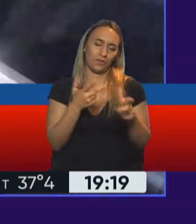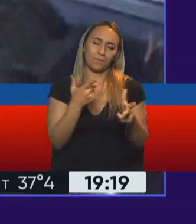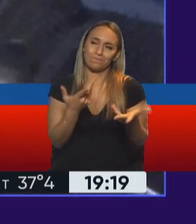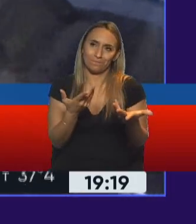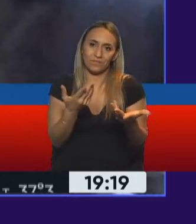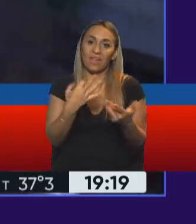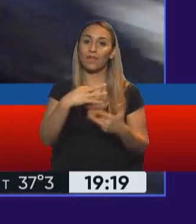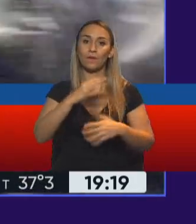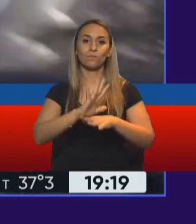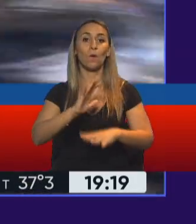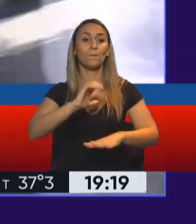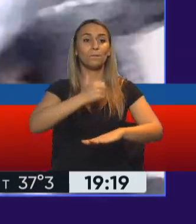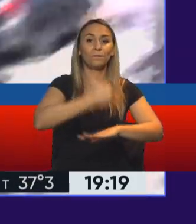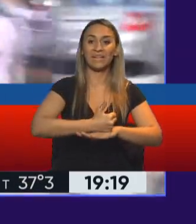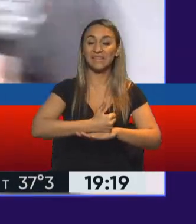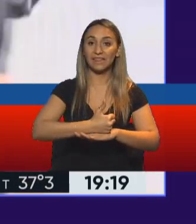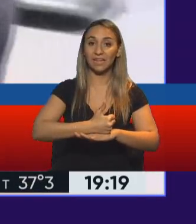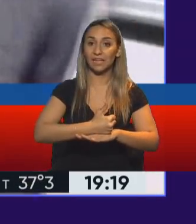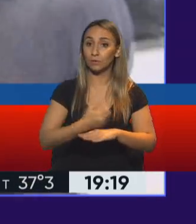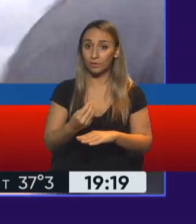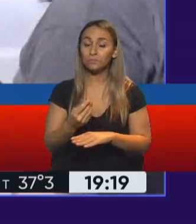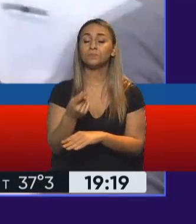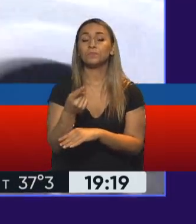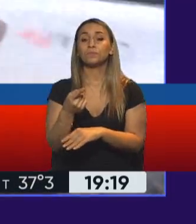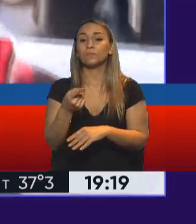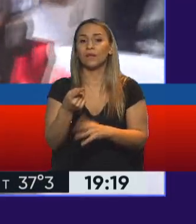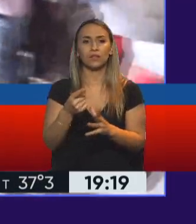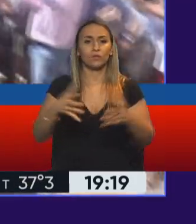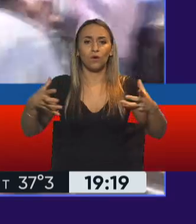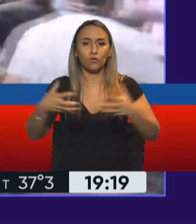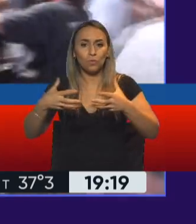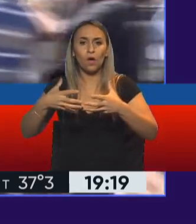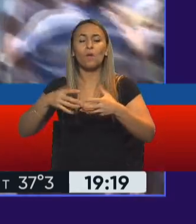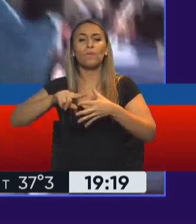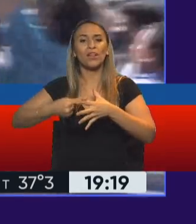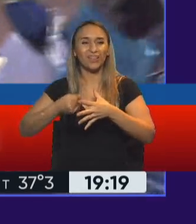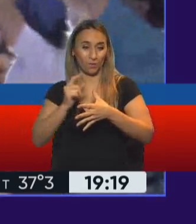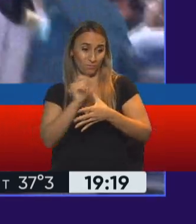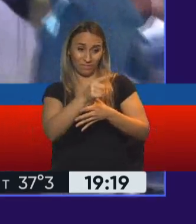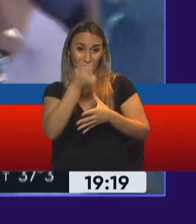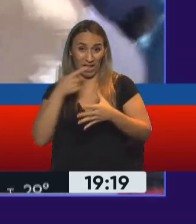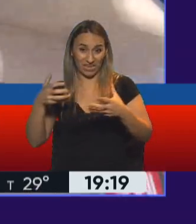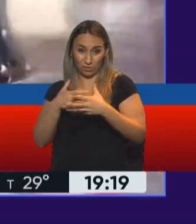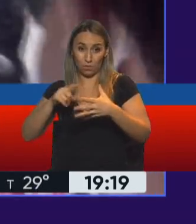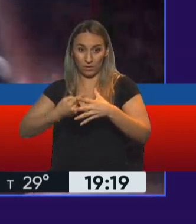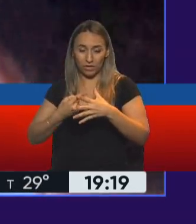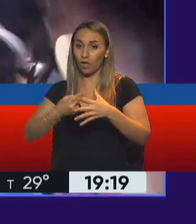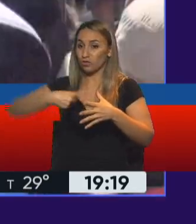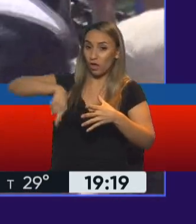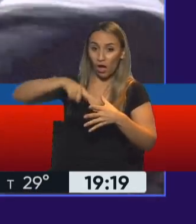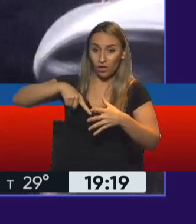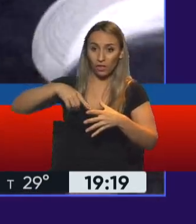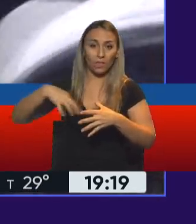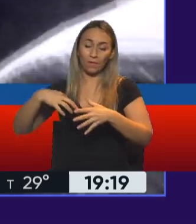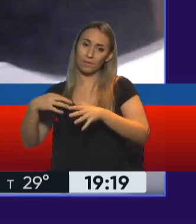el presente presencial, de todos los dirigentes de su espacio político, que no solamente tuvieron que ir a la